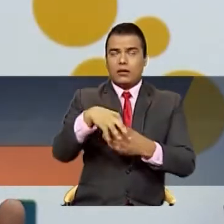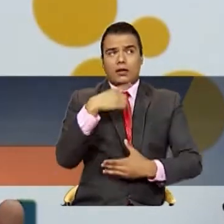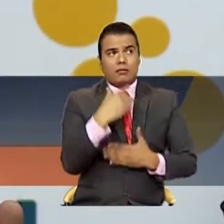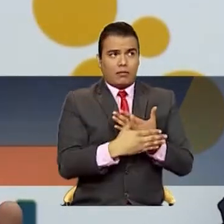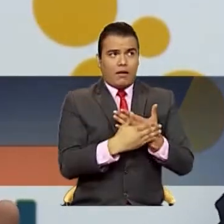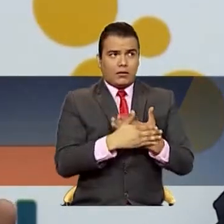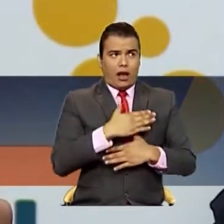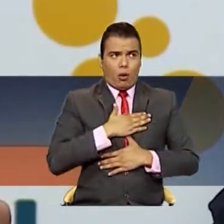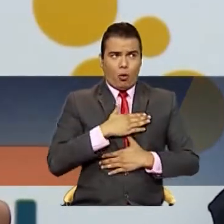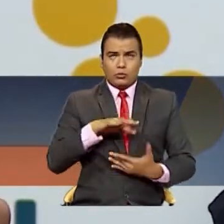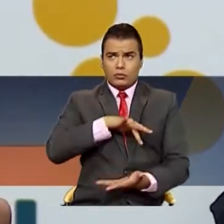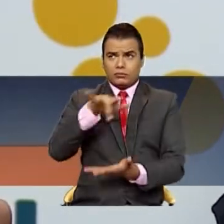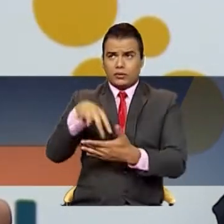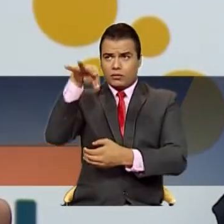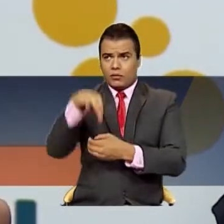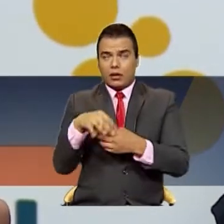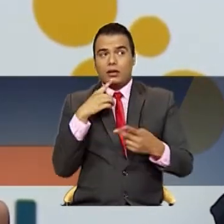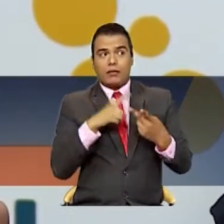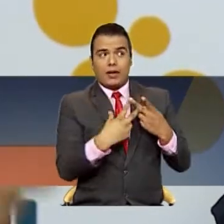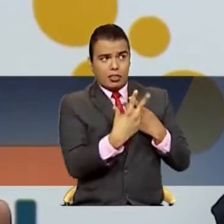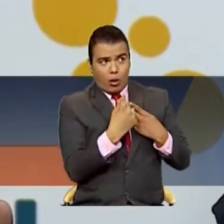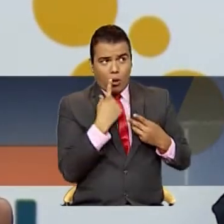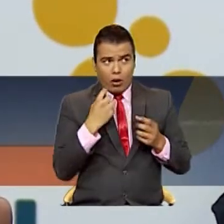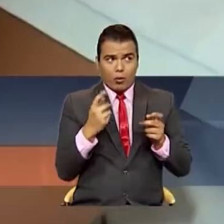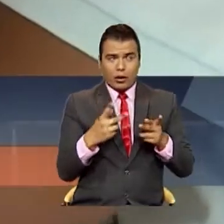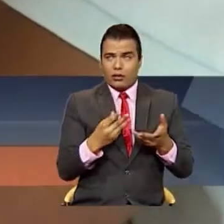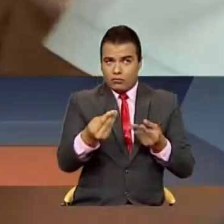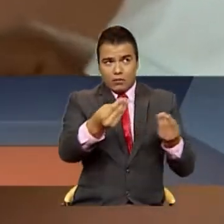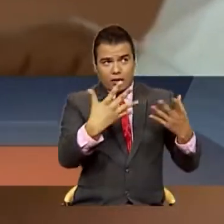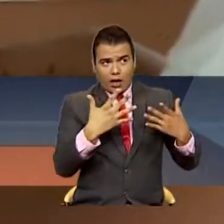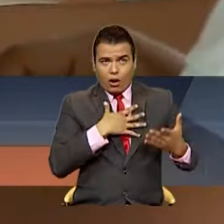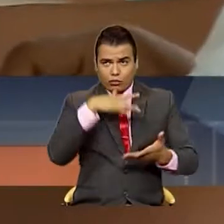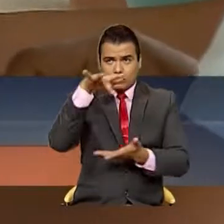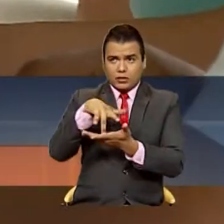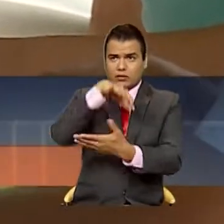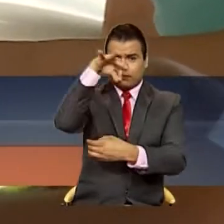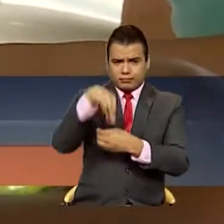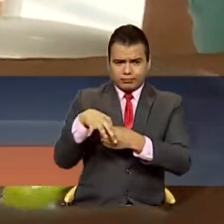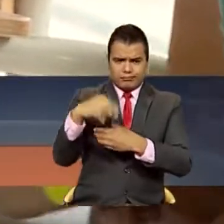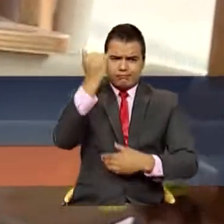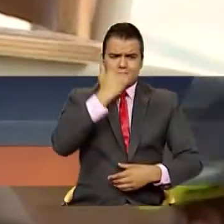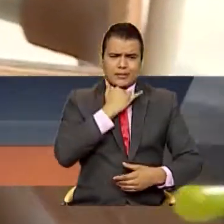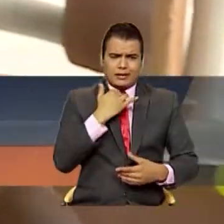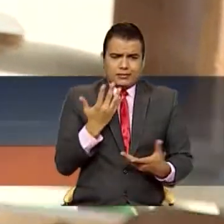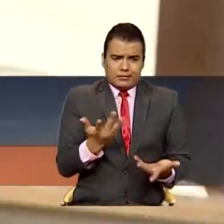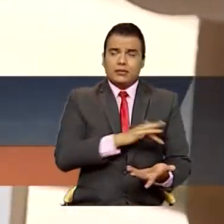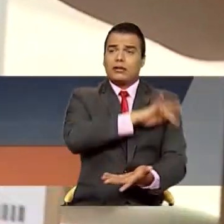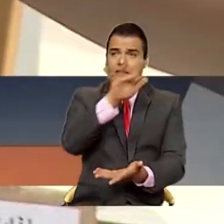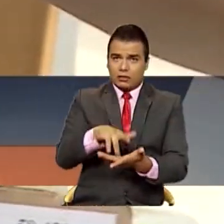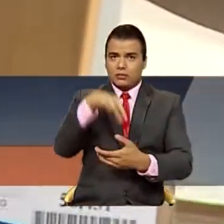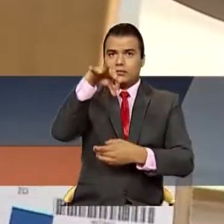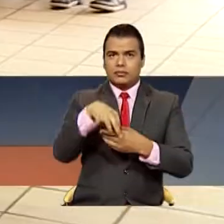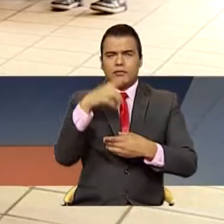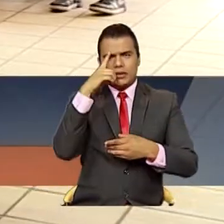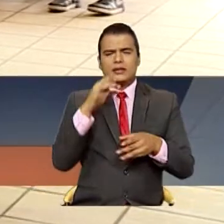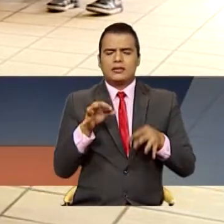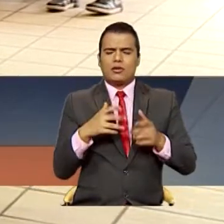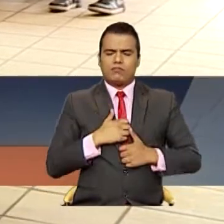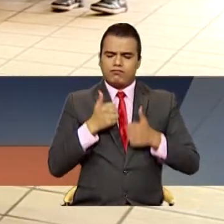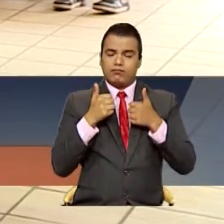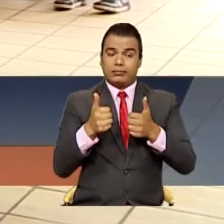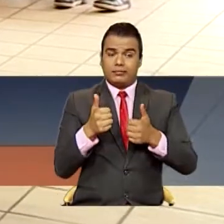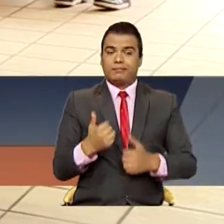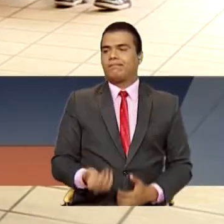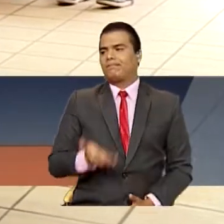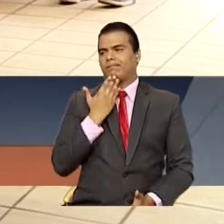o porque me dijeron que no vote por tal, o porque me dijeron que me daban tanta plata por votar, eso no está bien. Hay que ir a votar y votar de forma informada. Muy